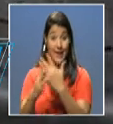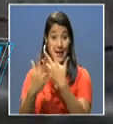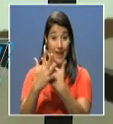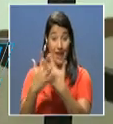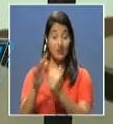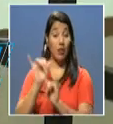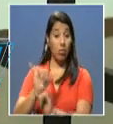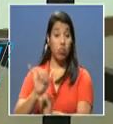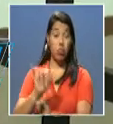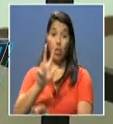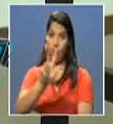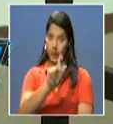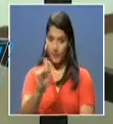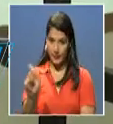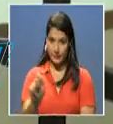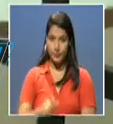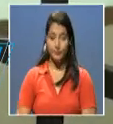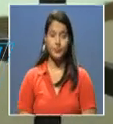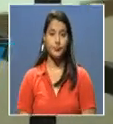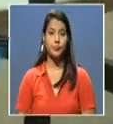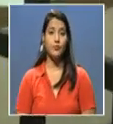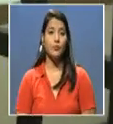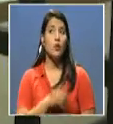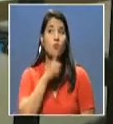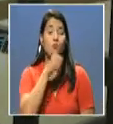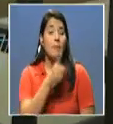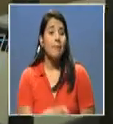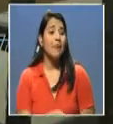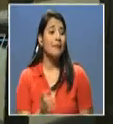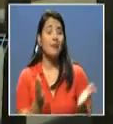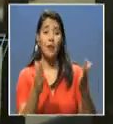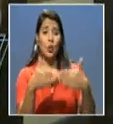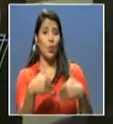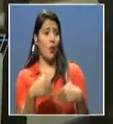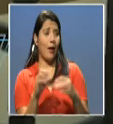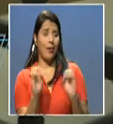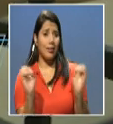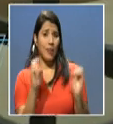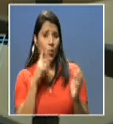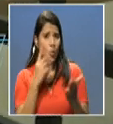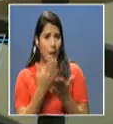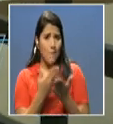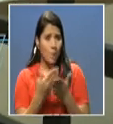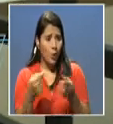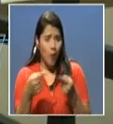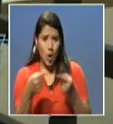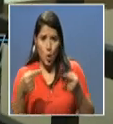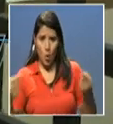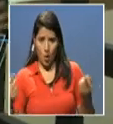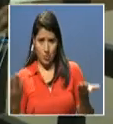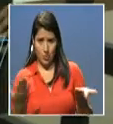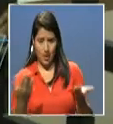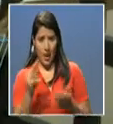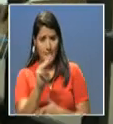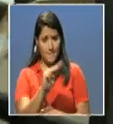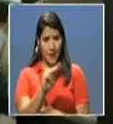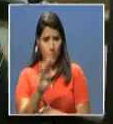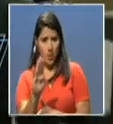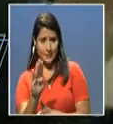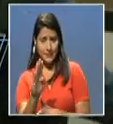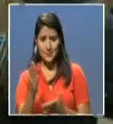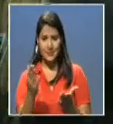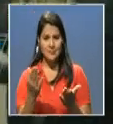preventiva. No hay nada, en realidad no hay absolutamente ninguna prueba en contra de nuestros clientes, ¿verdad? Por más que busquen